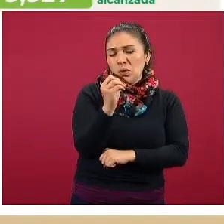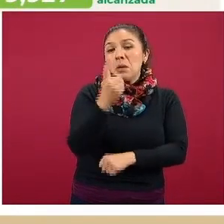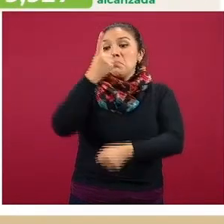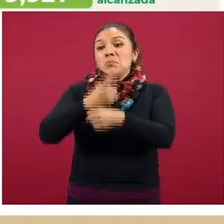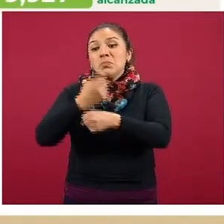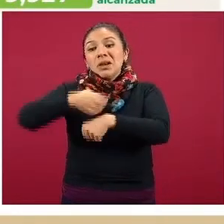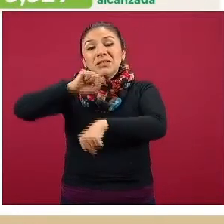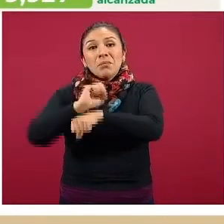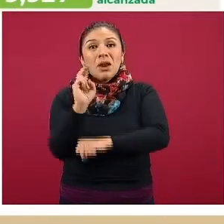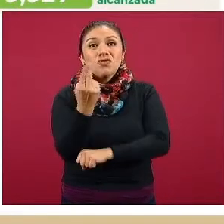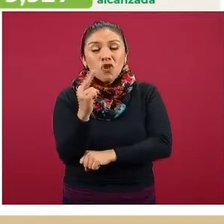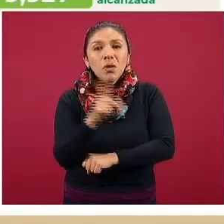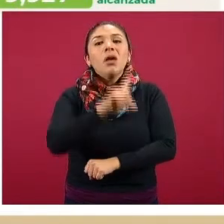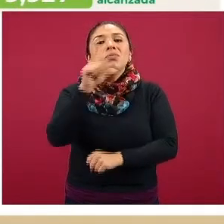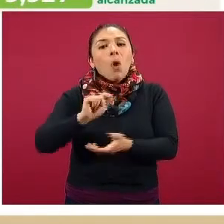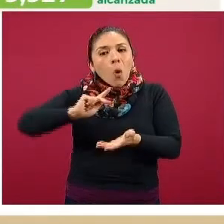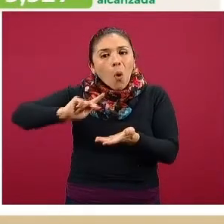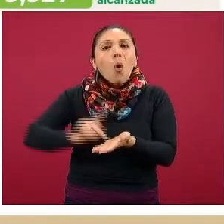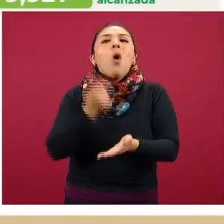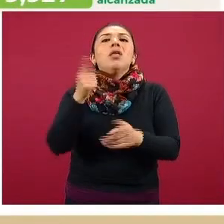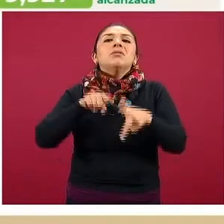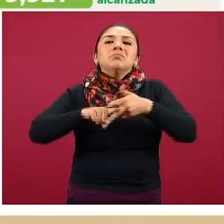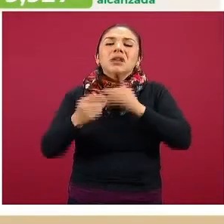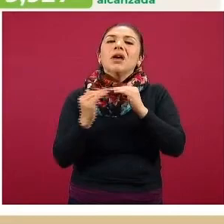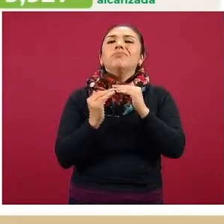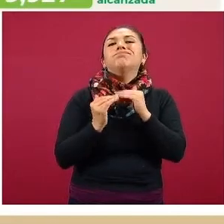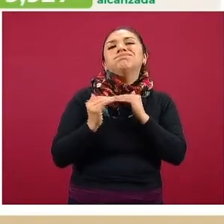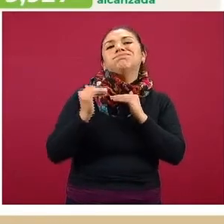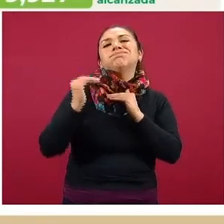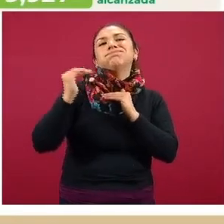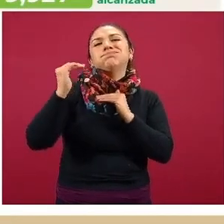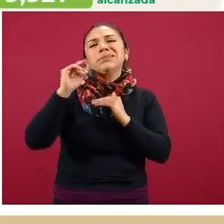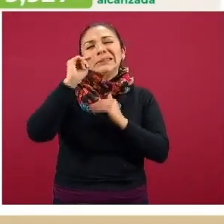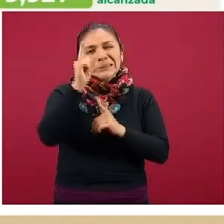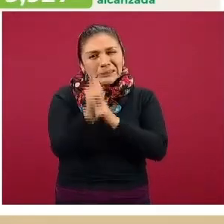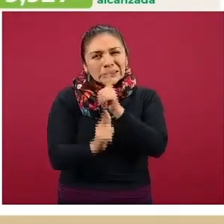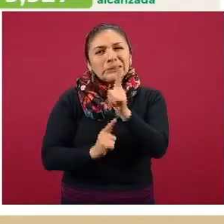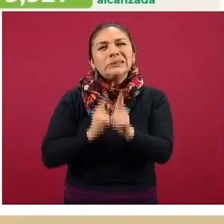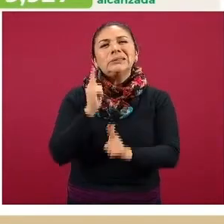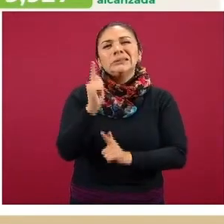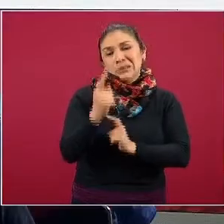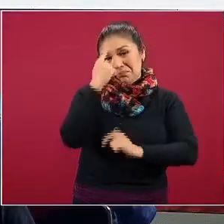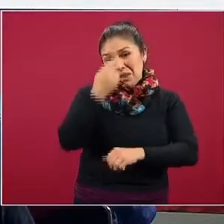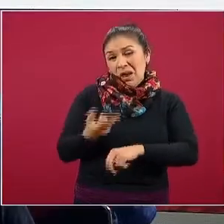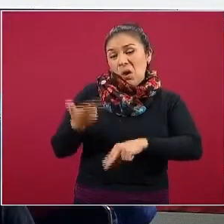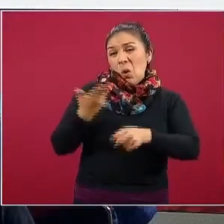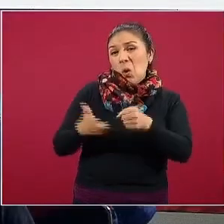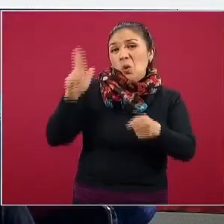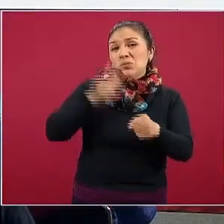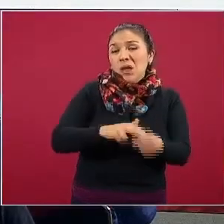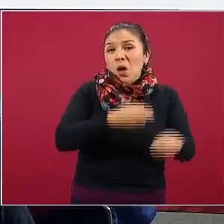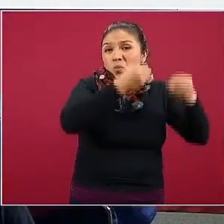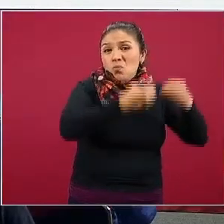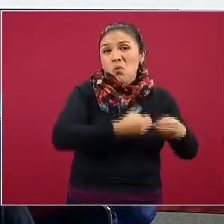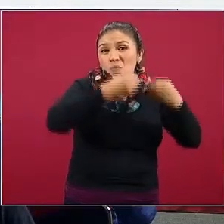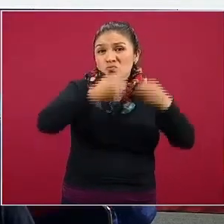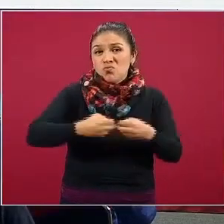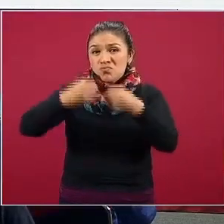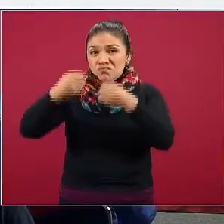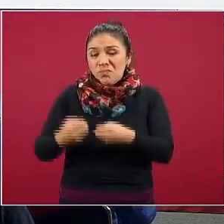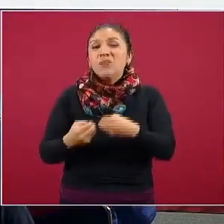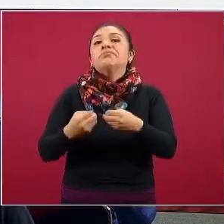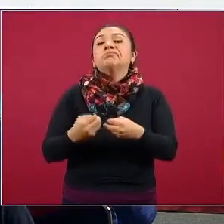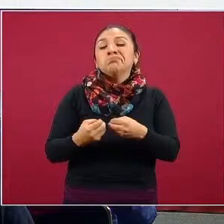primera de noviembre, y luego nuevamente tenemos una tendencia ligeramente ascendente en el comportamiento de la hospitalización,